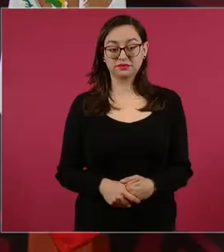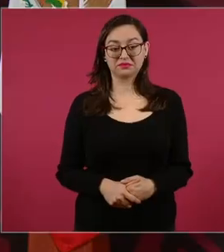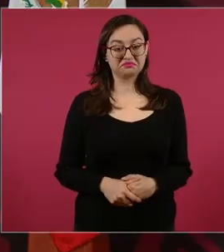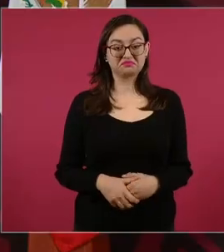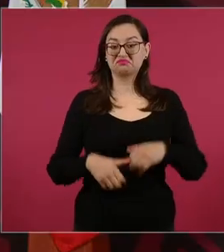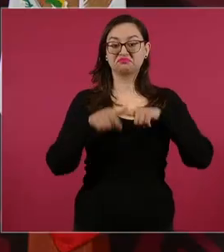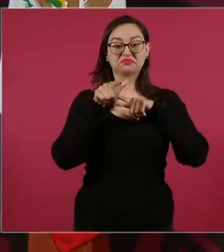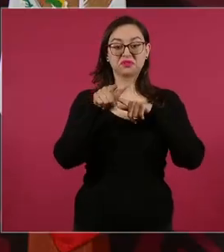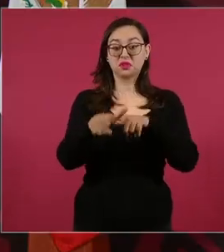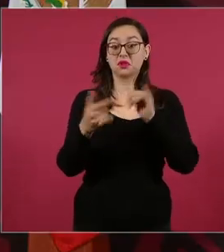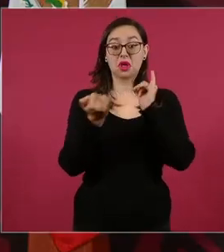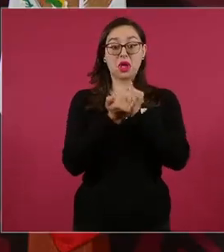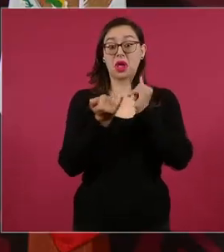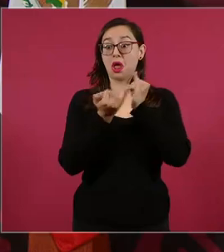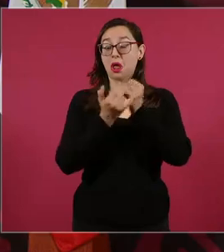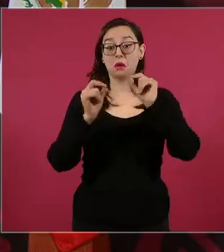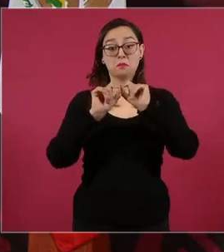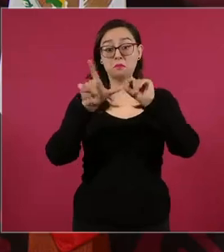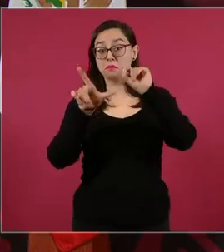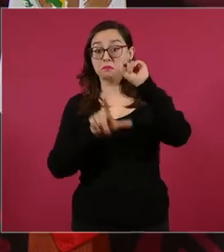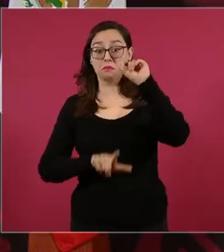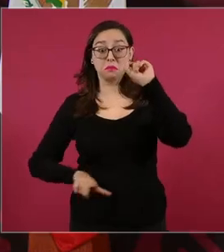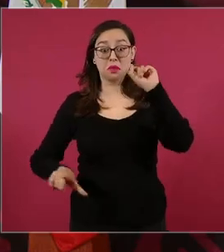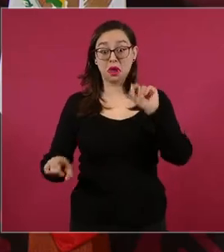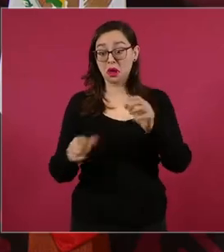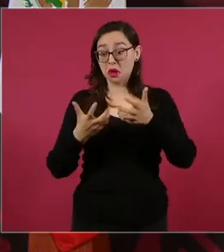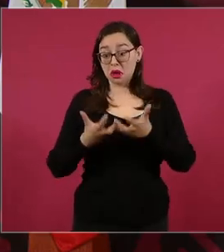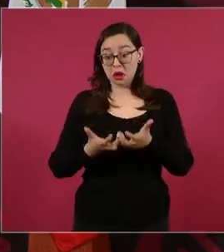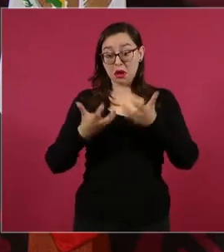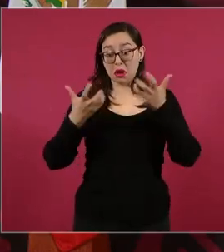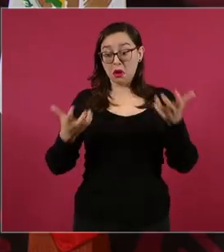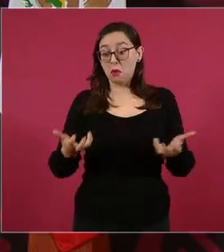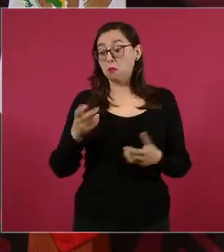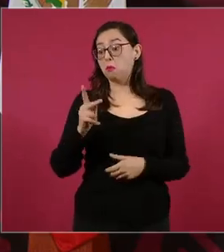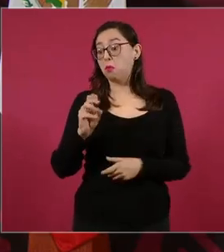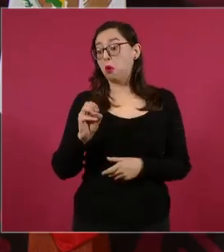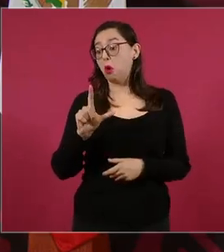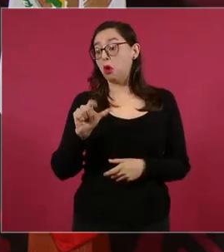con la polarización y con la otra palabrita esta,